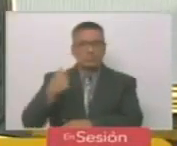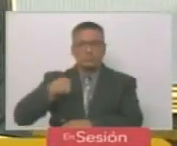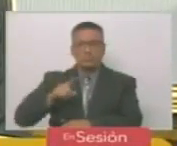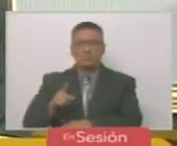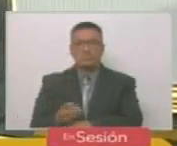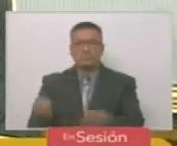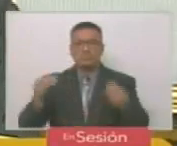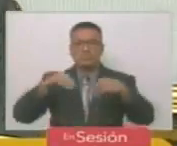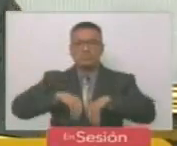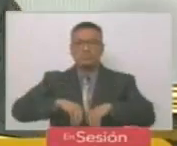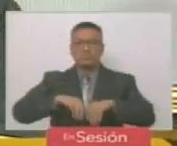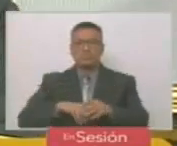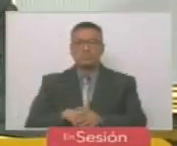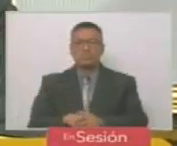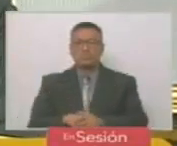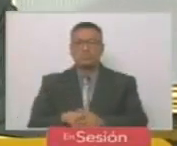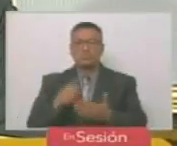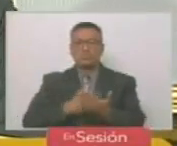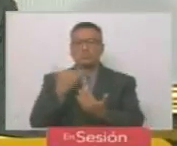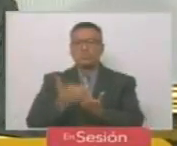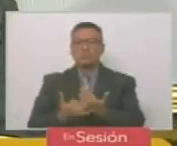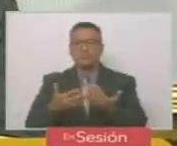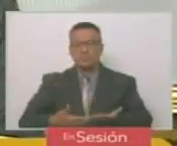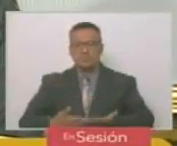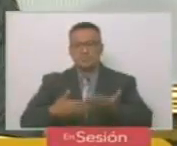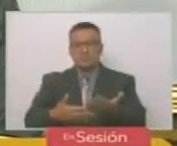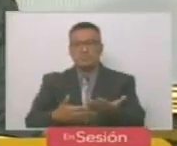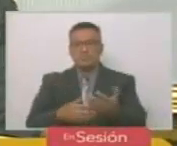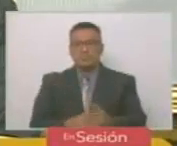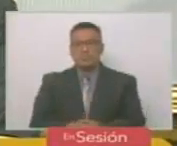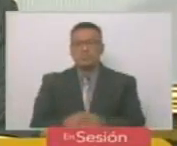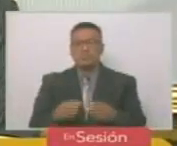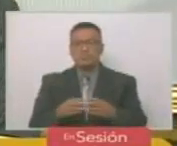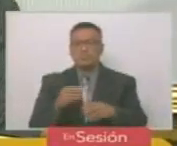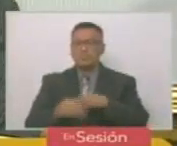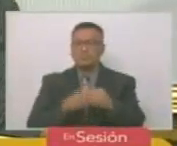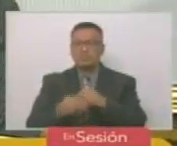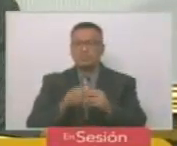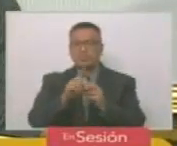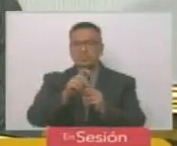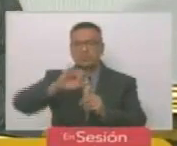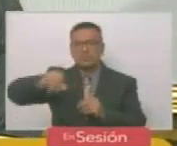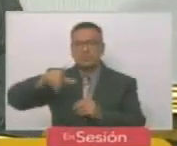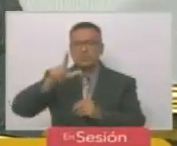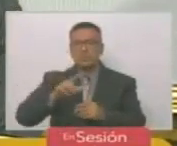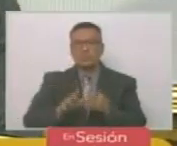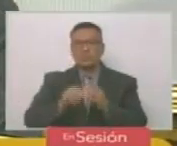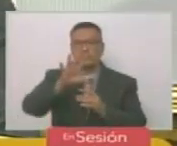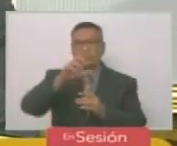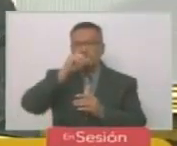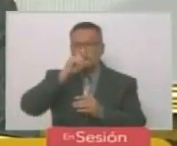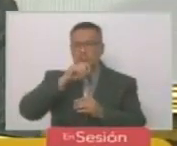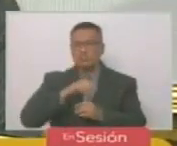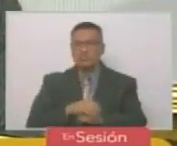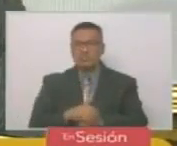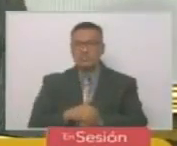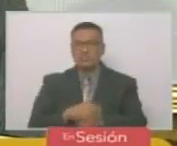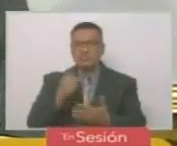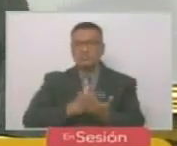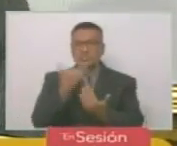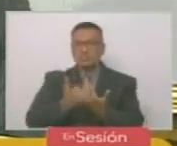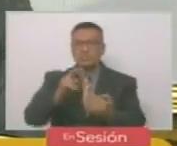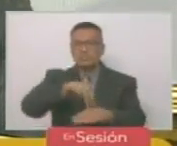de acuerdo con el proyecto presentado con motivo de celebrarse el 11 de julio el quinto aniversario del Plan